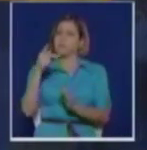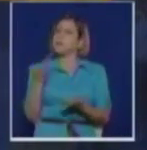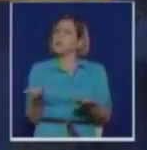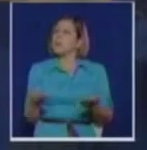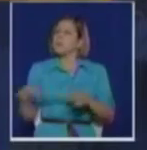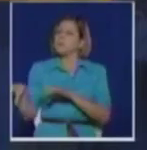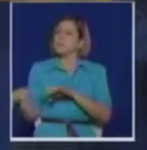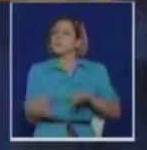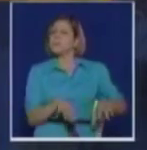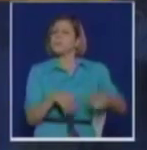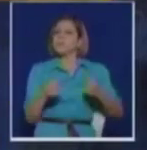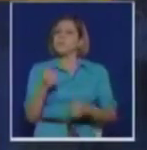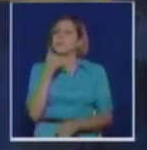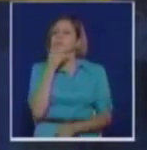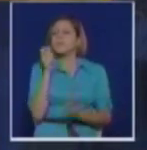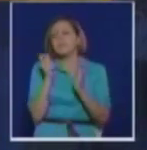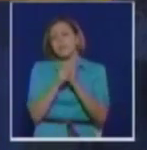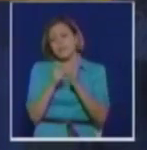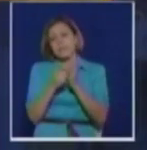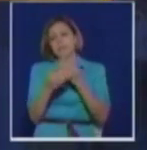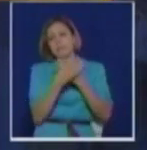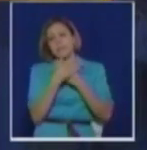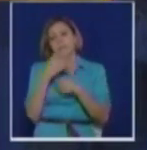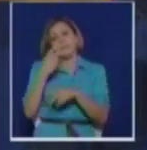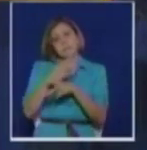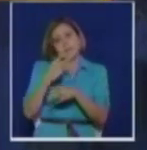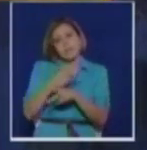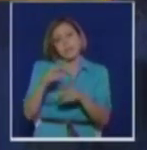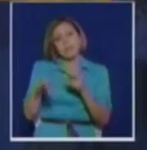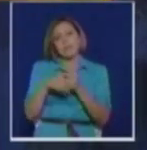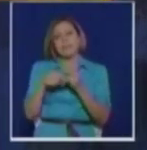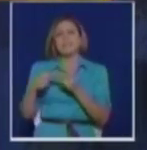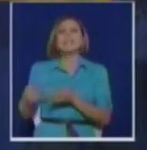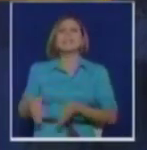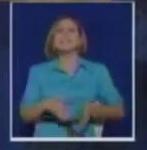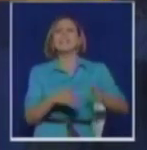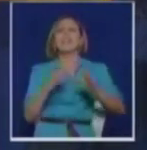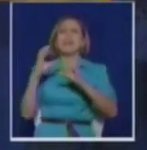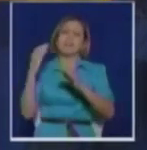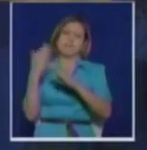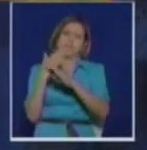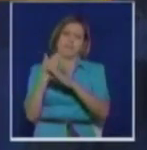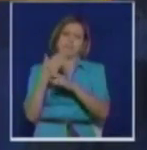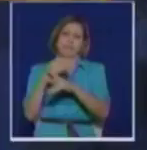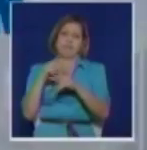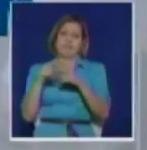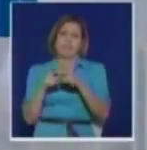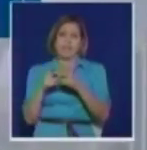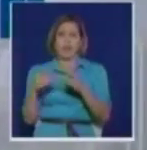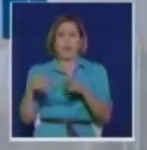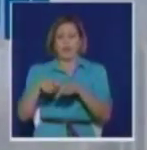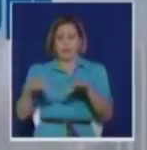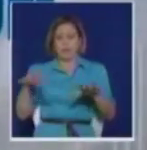la situación del río Cauca y la cobertura educativa se registran como los mayores problemas de la ciudad.